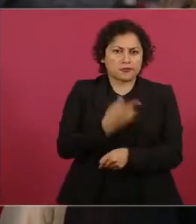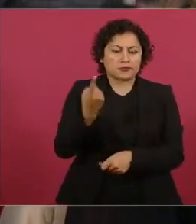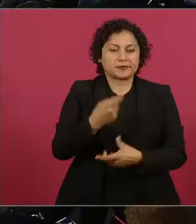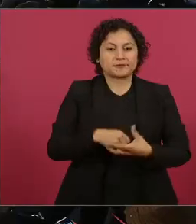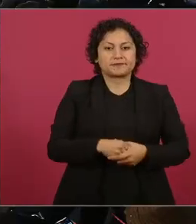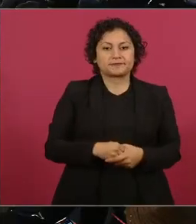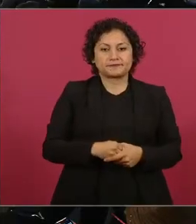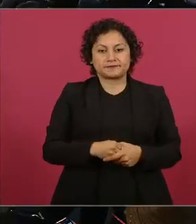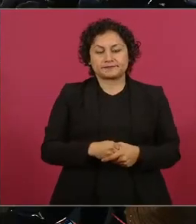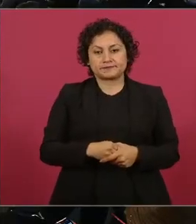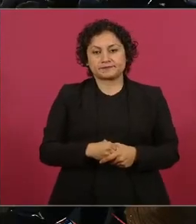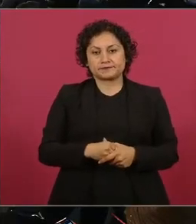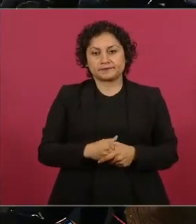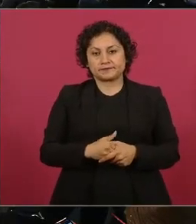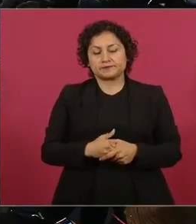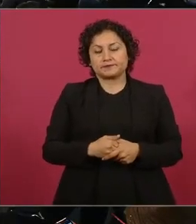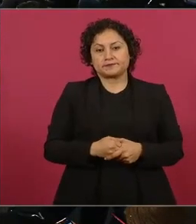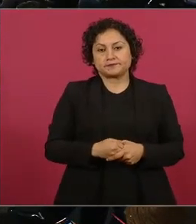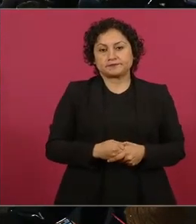Bueno, estamos